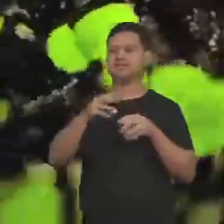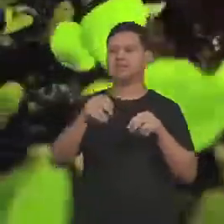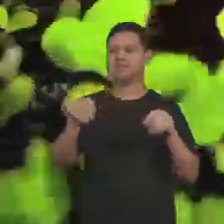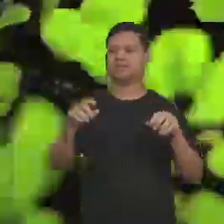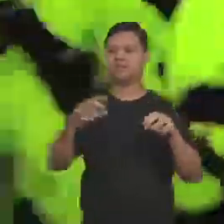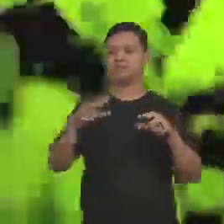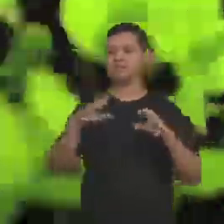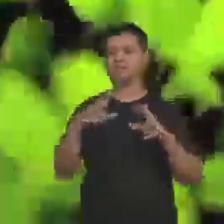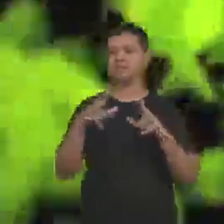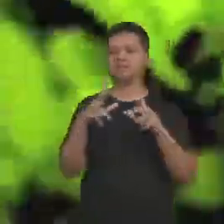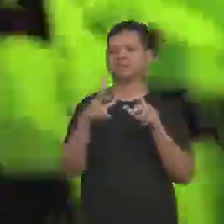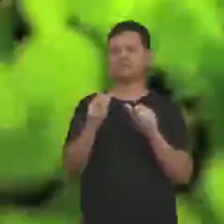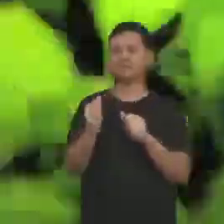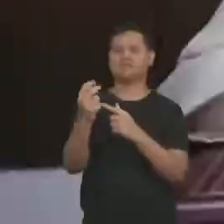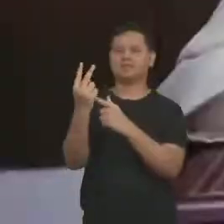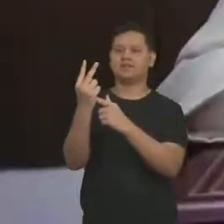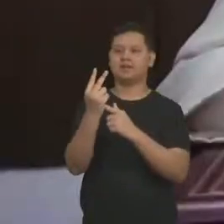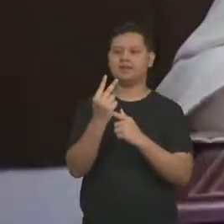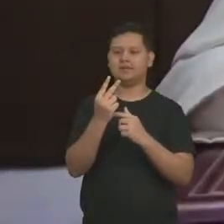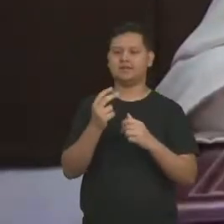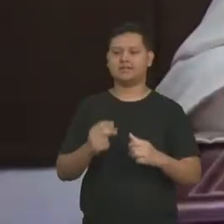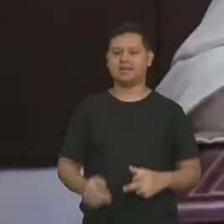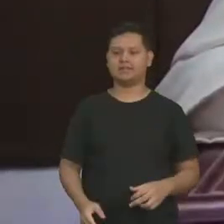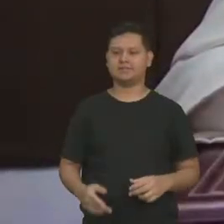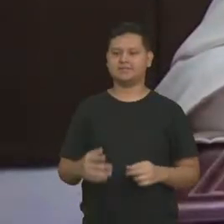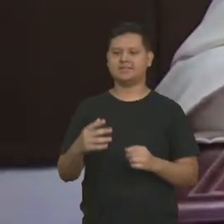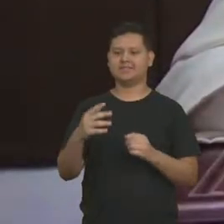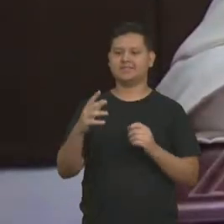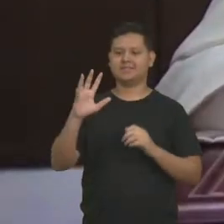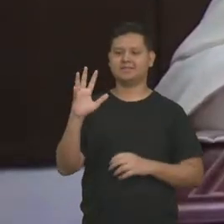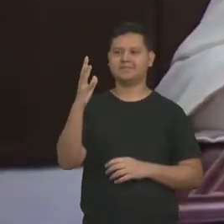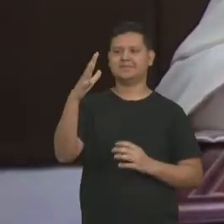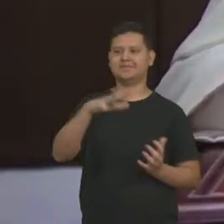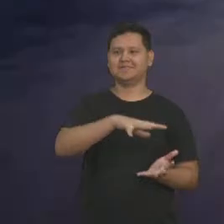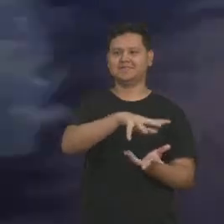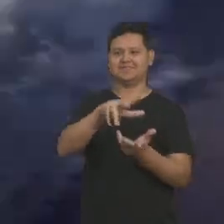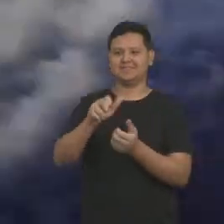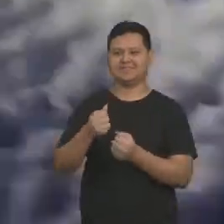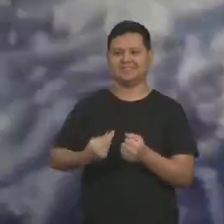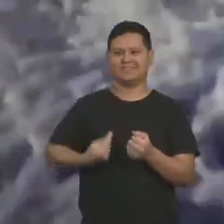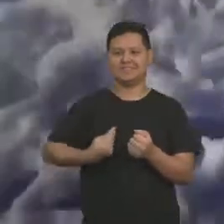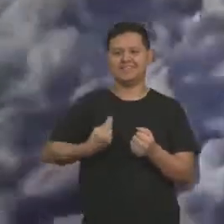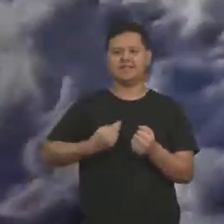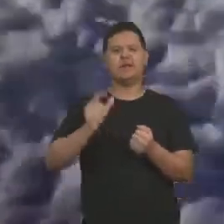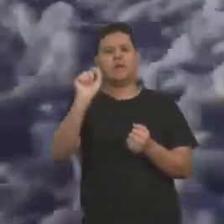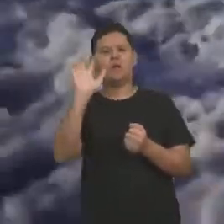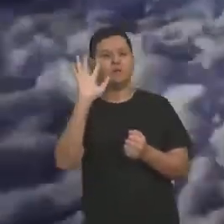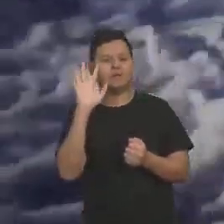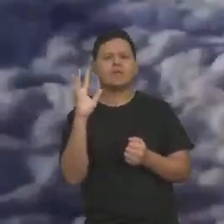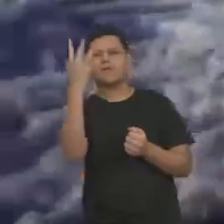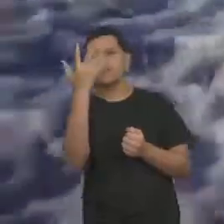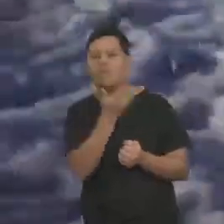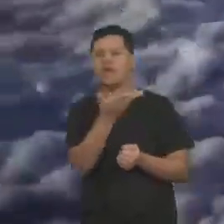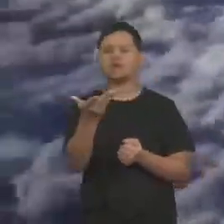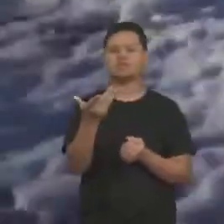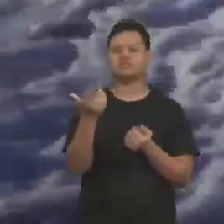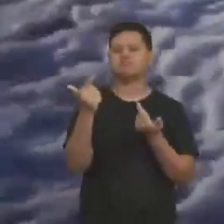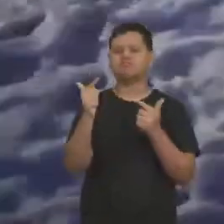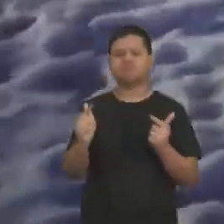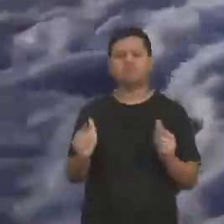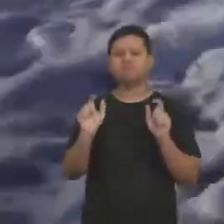deben beneficiar a todos. Sin embargo, ¿qué pasa en el mundo donde